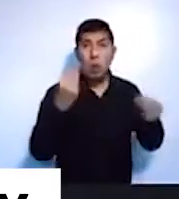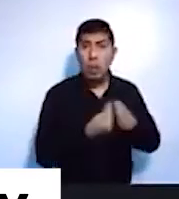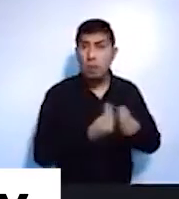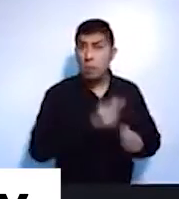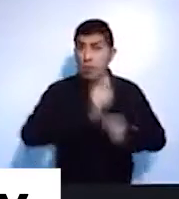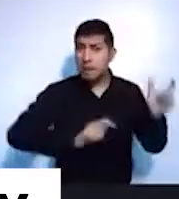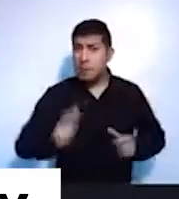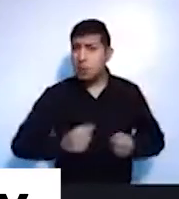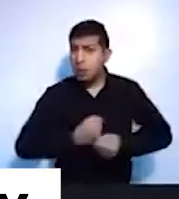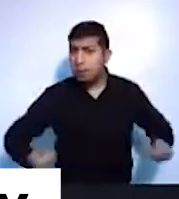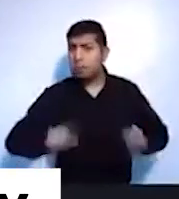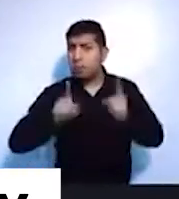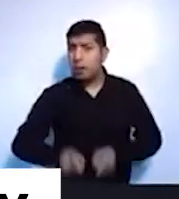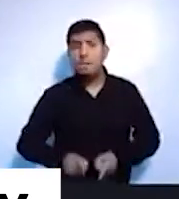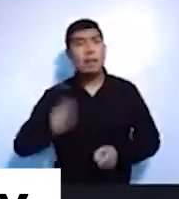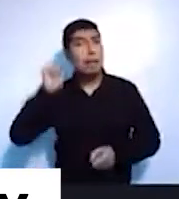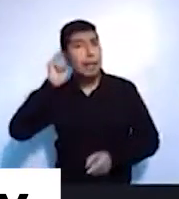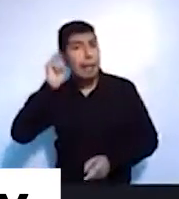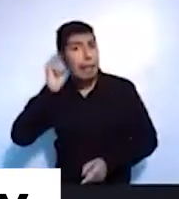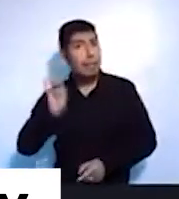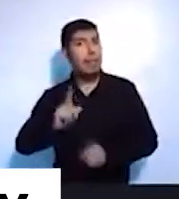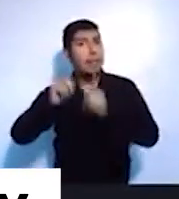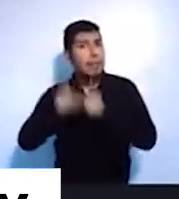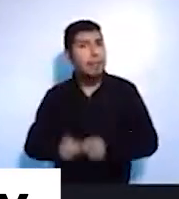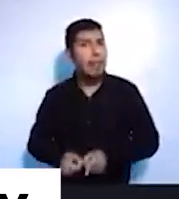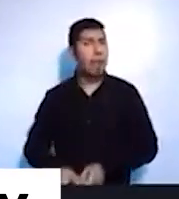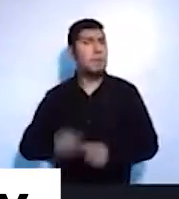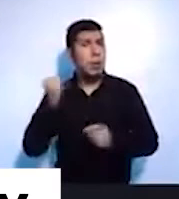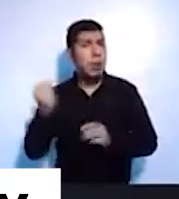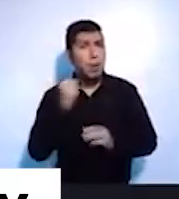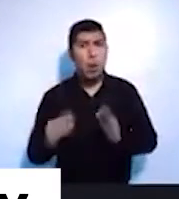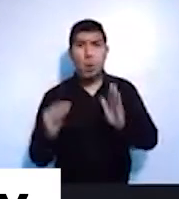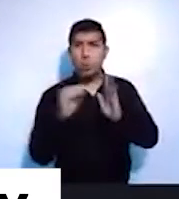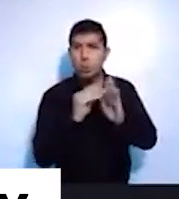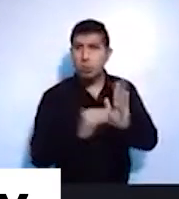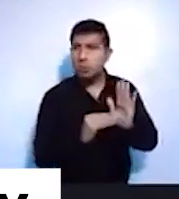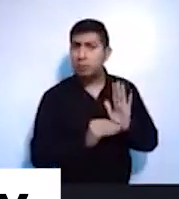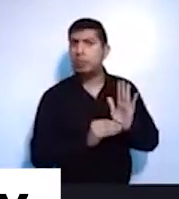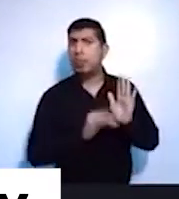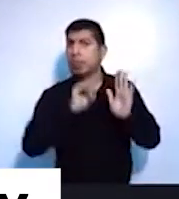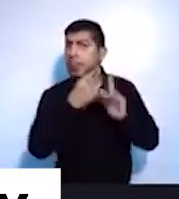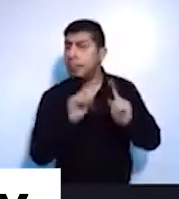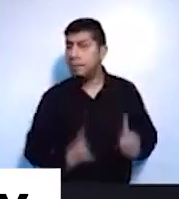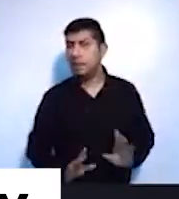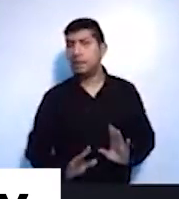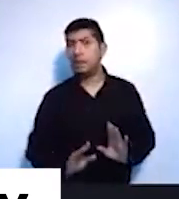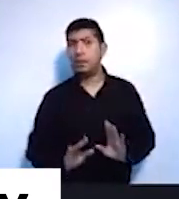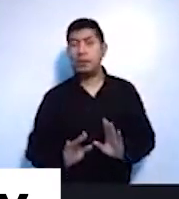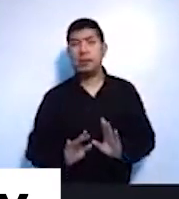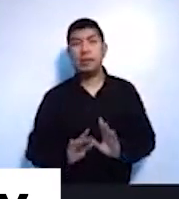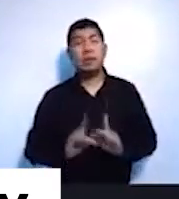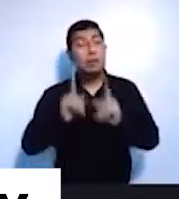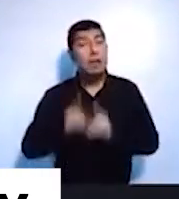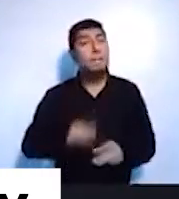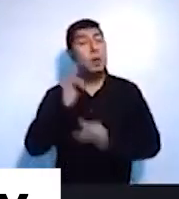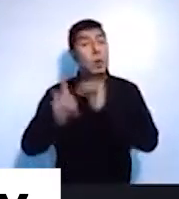fallecen, la edad como un factor de riesgo muy importante, y a su vez también les contamos que hay varios de los